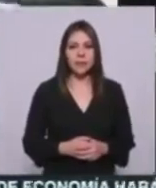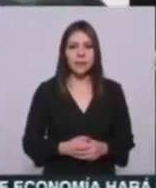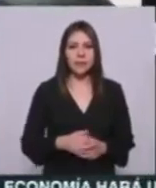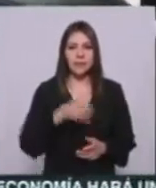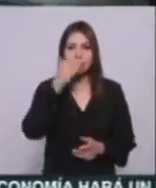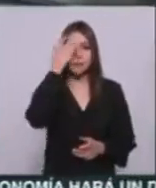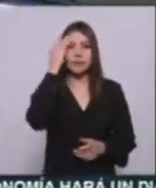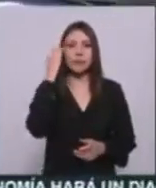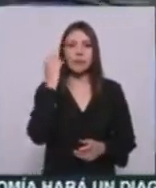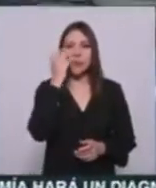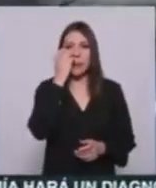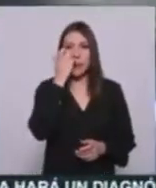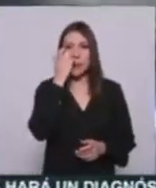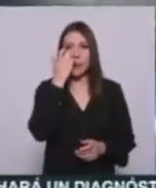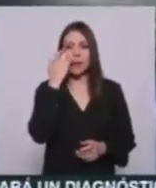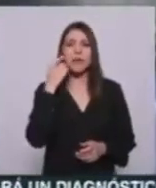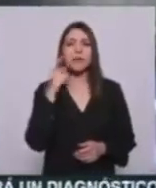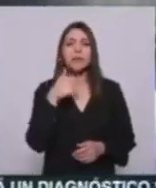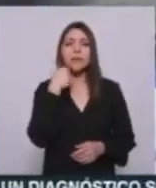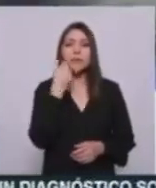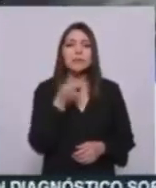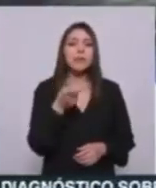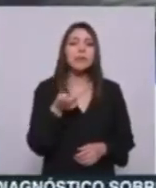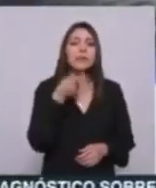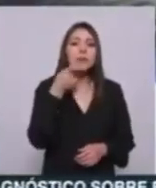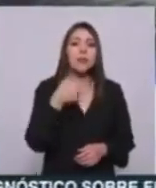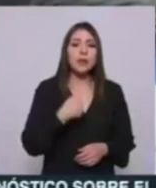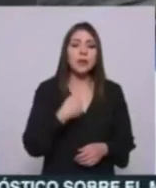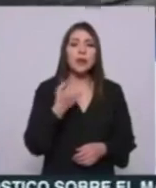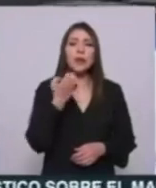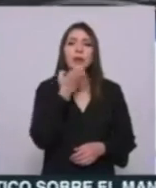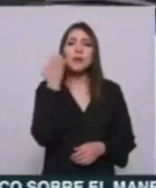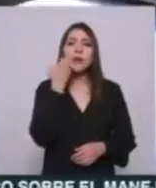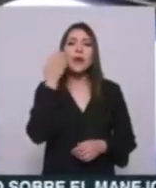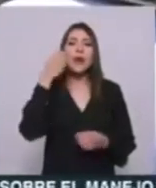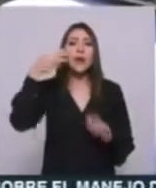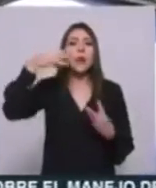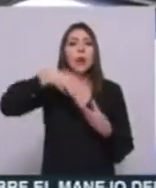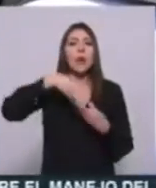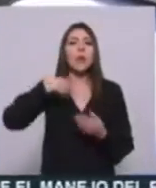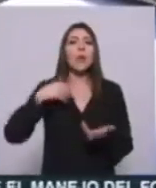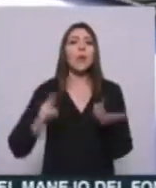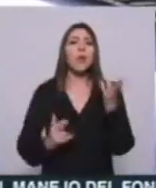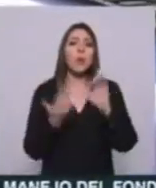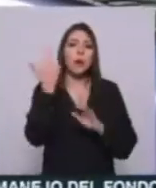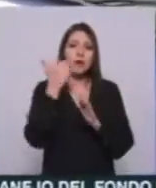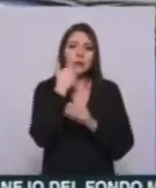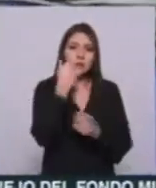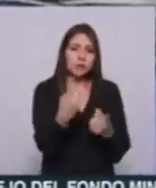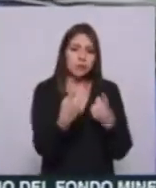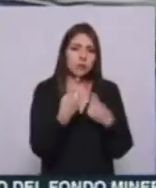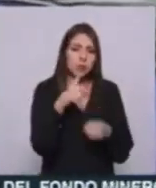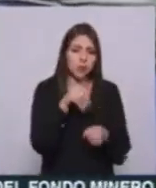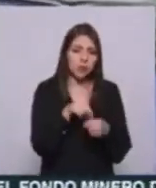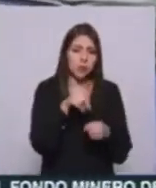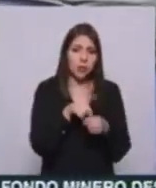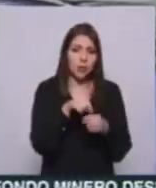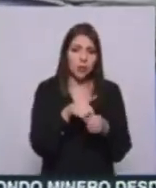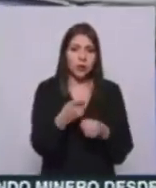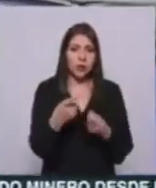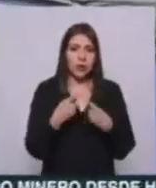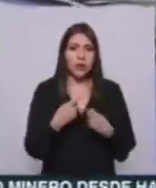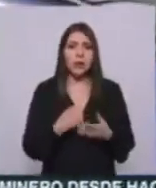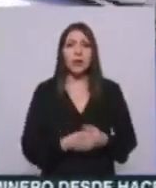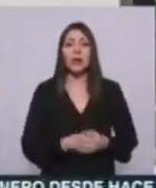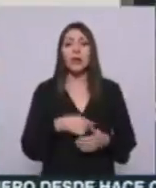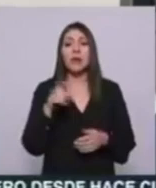No va a pagar nada de caseta, no sé si gusta apoyarnos, somos de la UAM, estamos en huelga. Vale, pues. Muchas gracias. Si tienen TAC, les sugiero que la bajen para